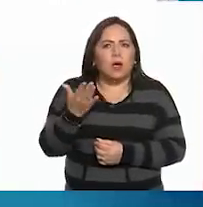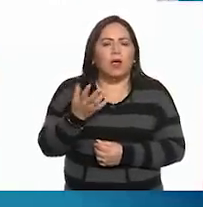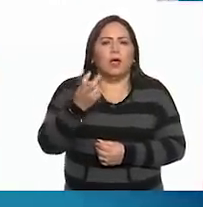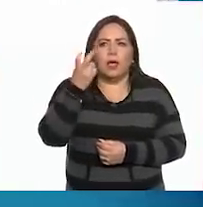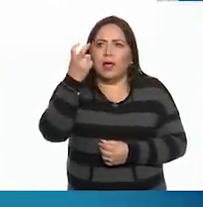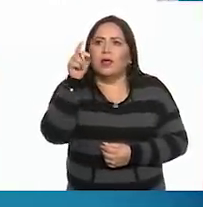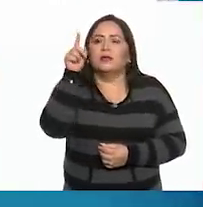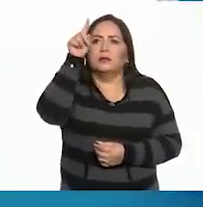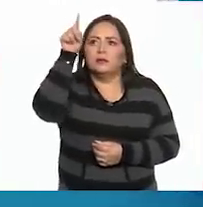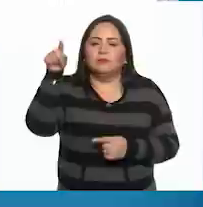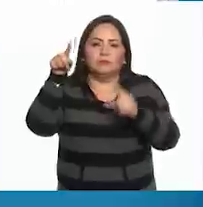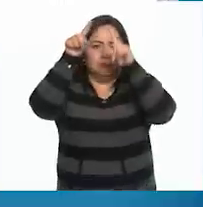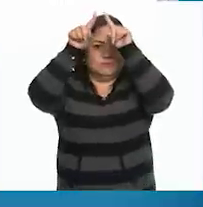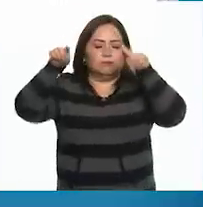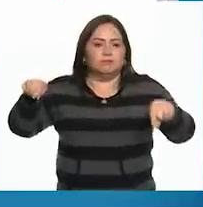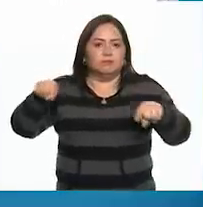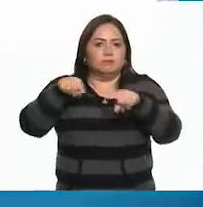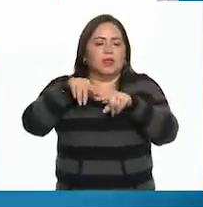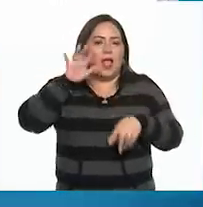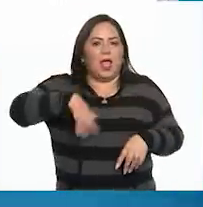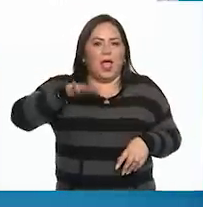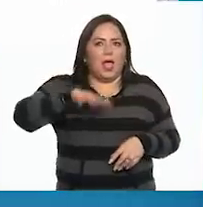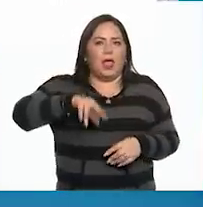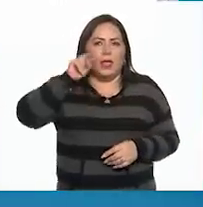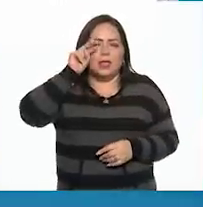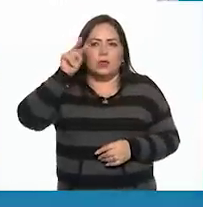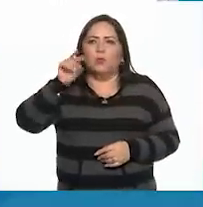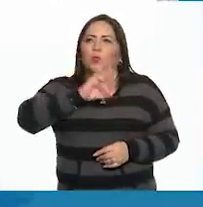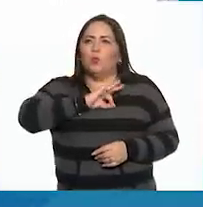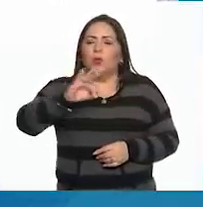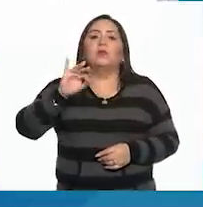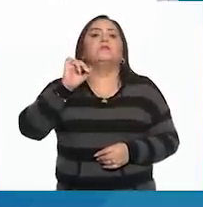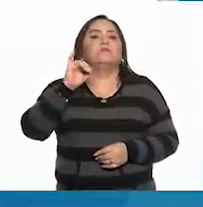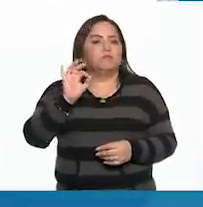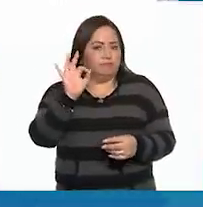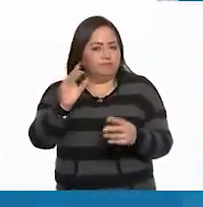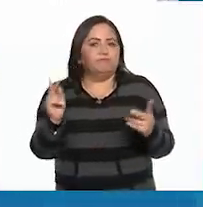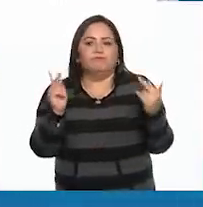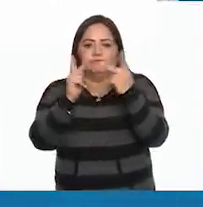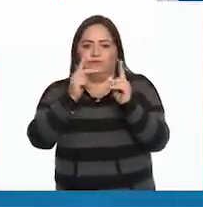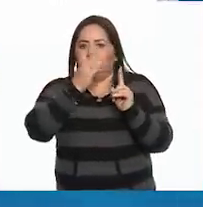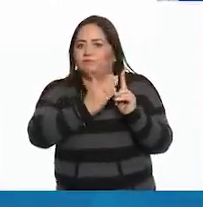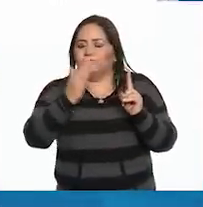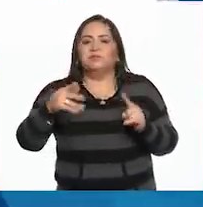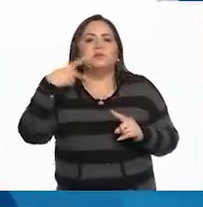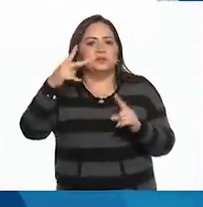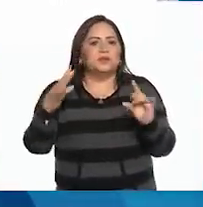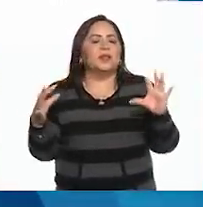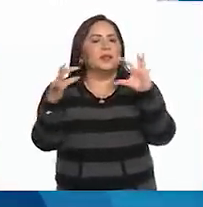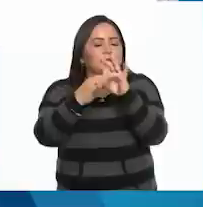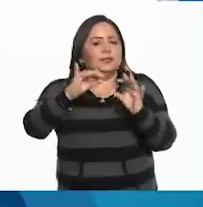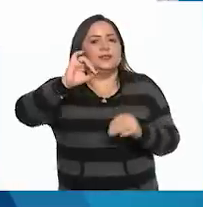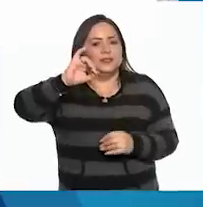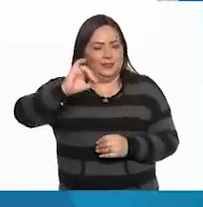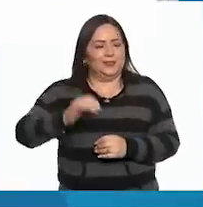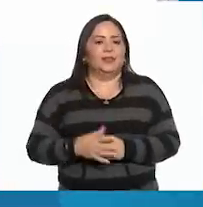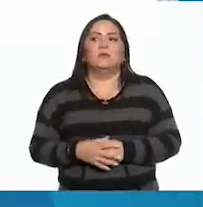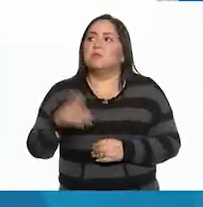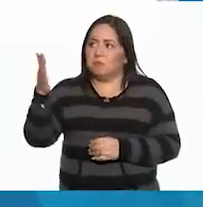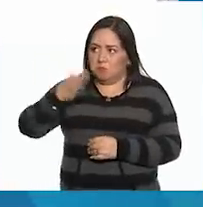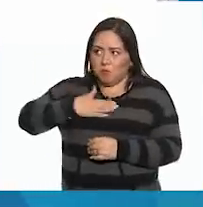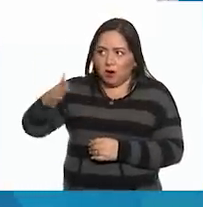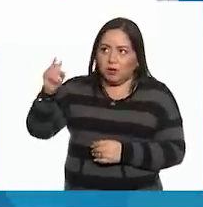ahí está la figura que estábamos viendo y podemos ver que sí pertenece a la sucesión. Así es. Muy